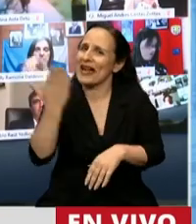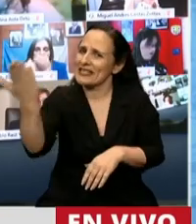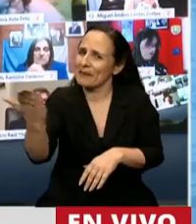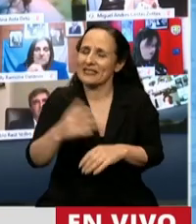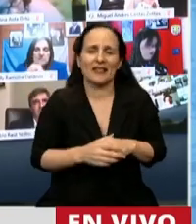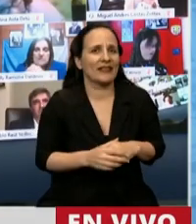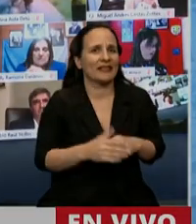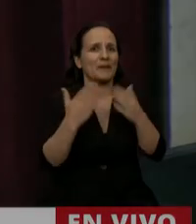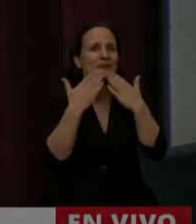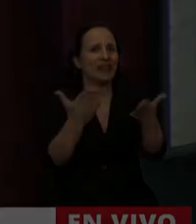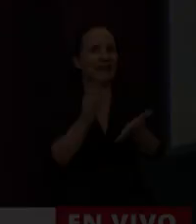Gracias, diputada.